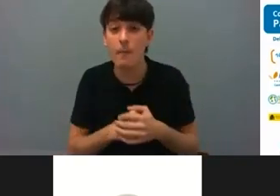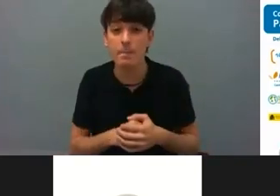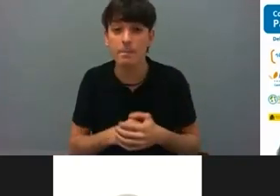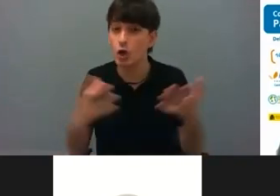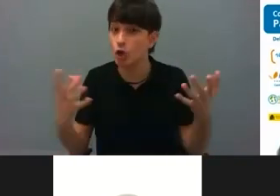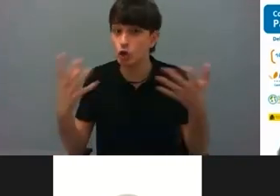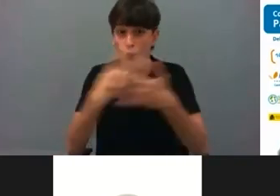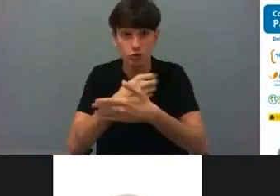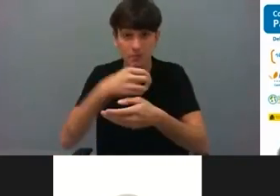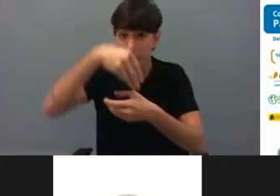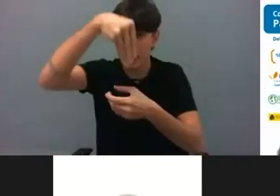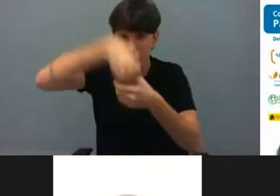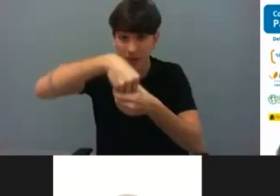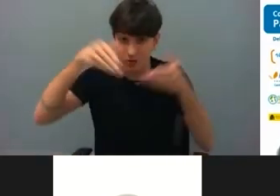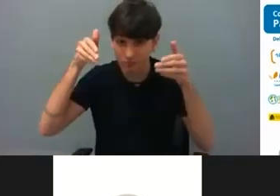nos guste. Todo es